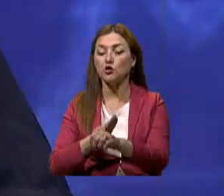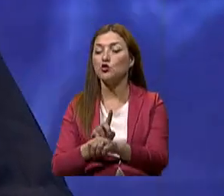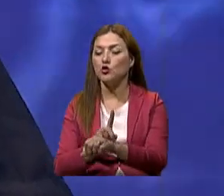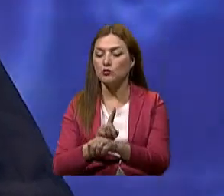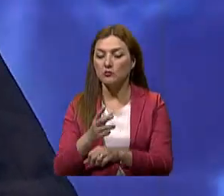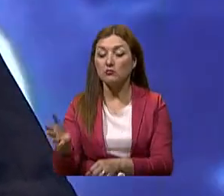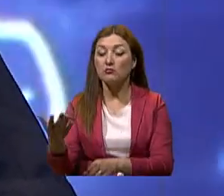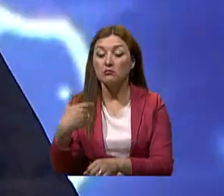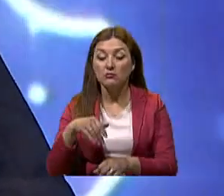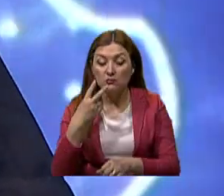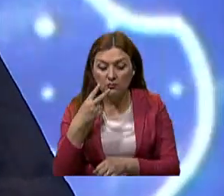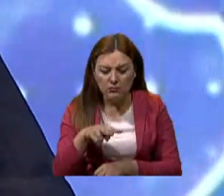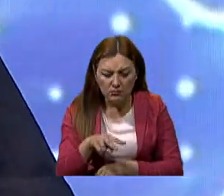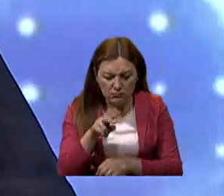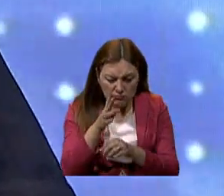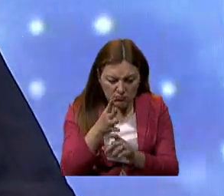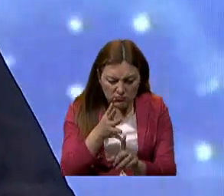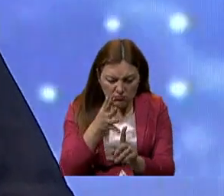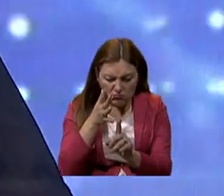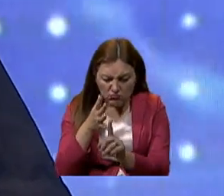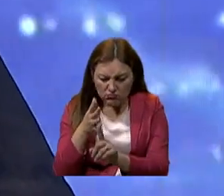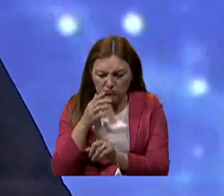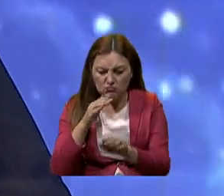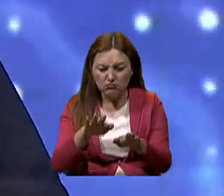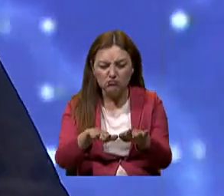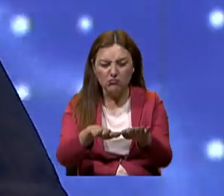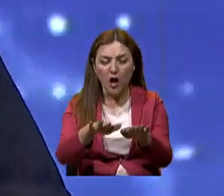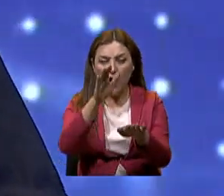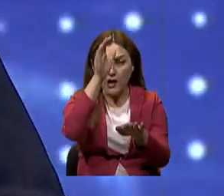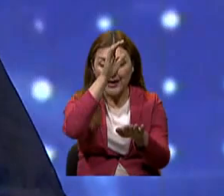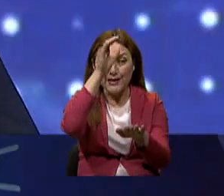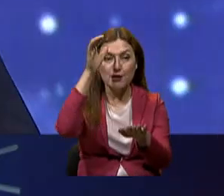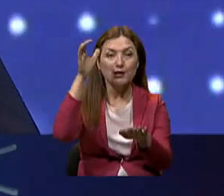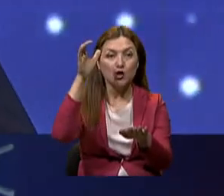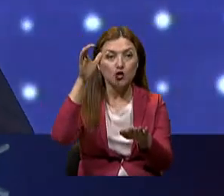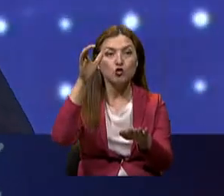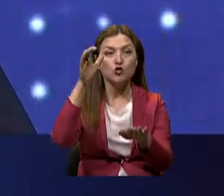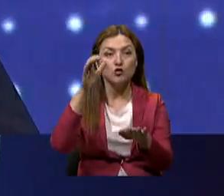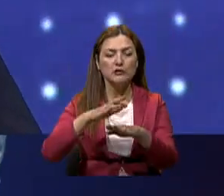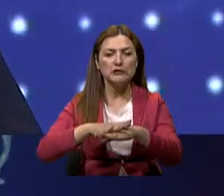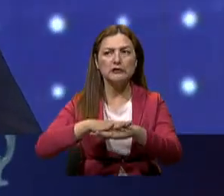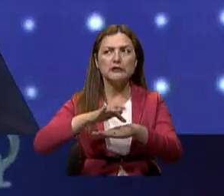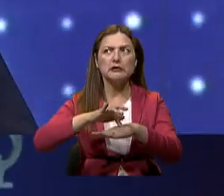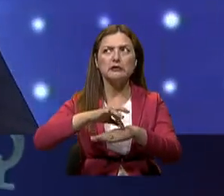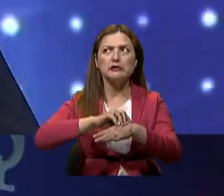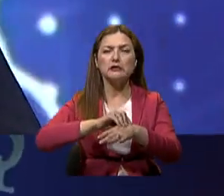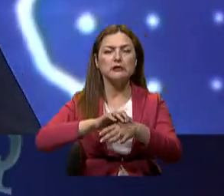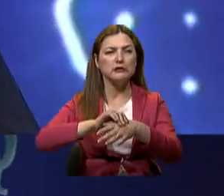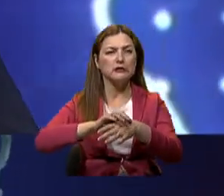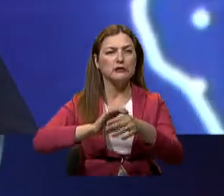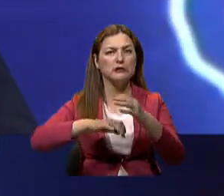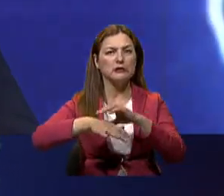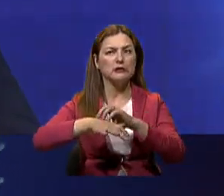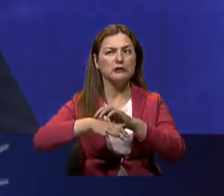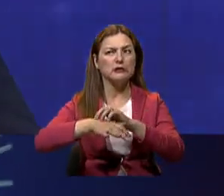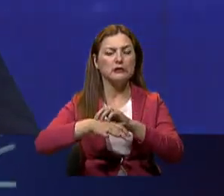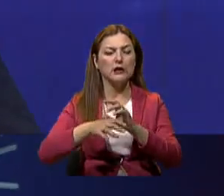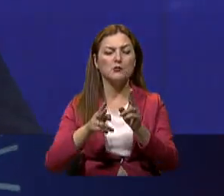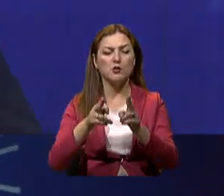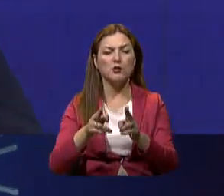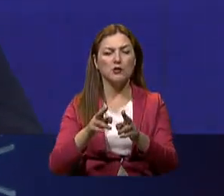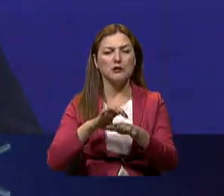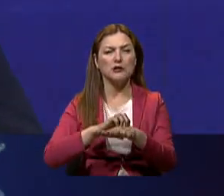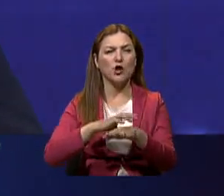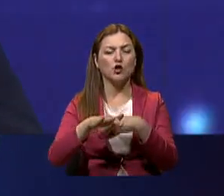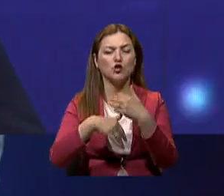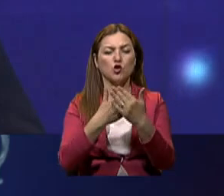las valoraciones que son a nivel clínico. Estamos haciendo valoraciones de sensibilidad, valoraciones del mismo paciente, la